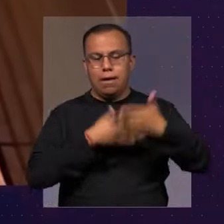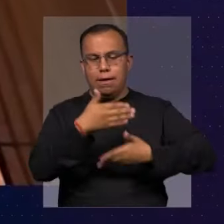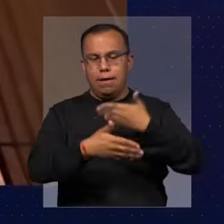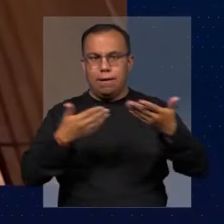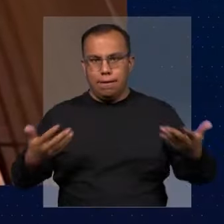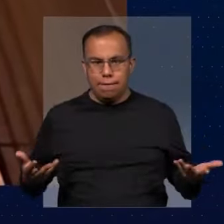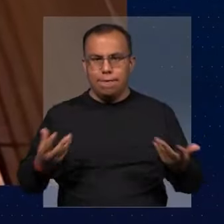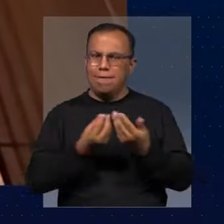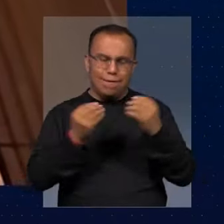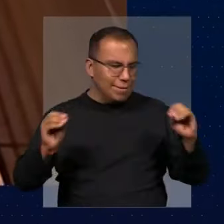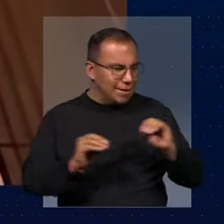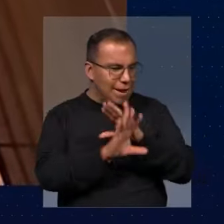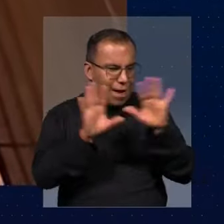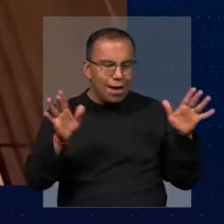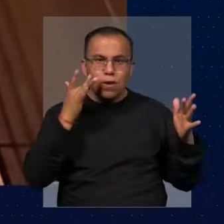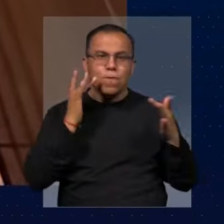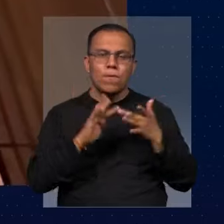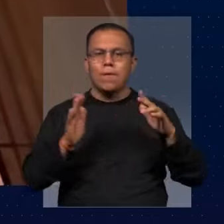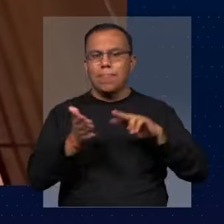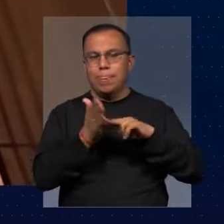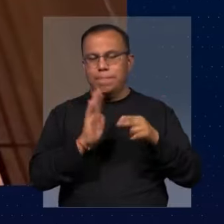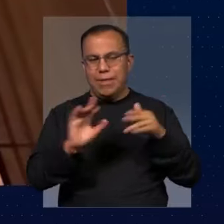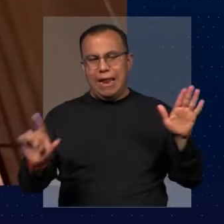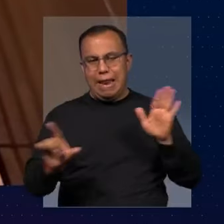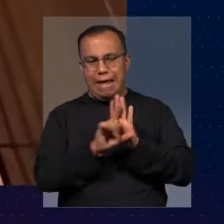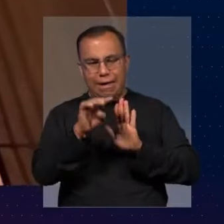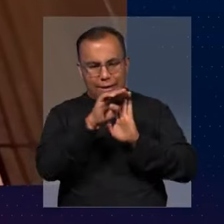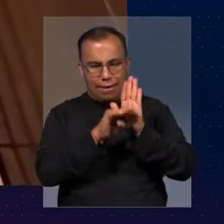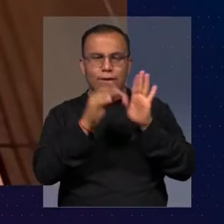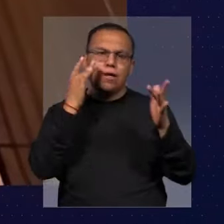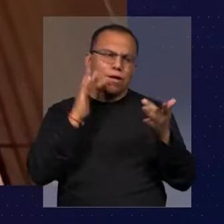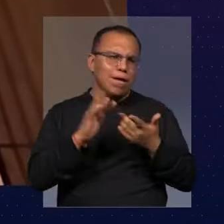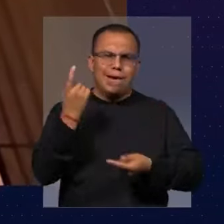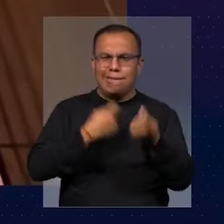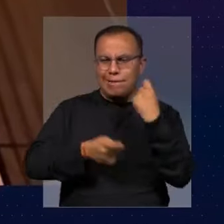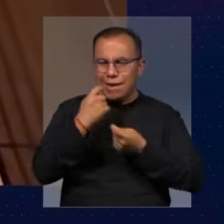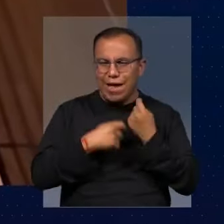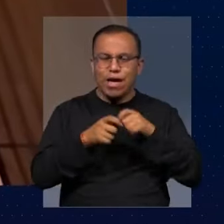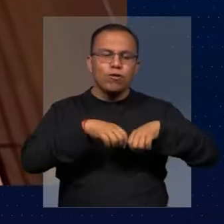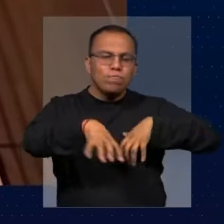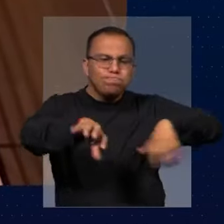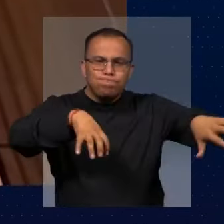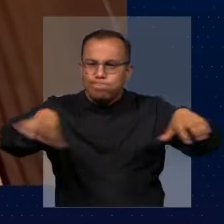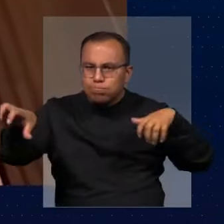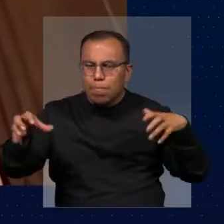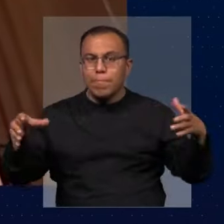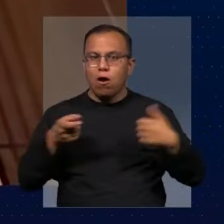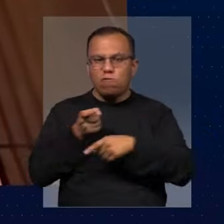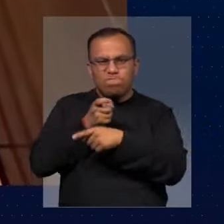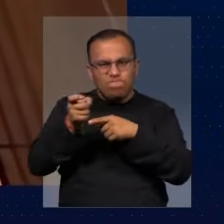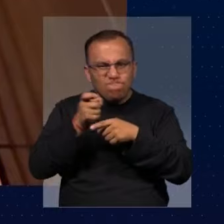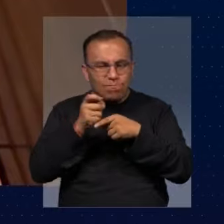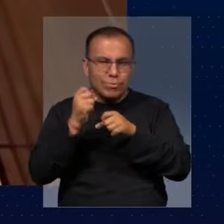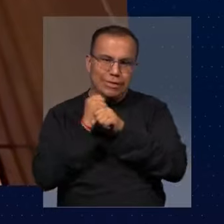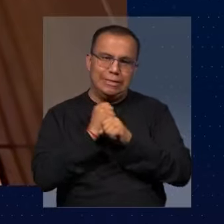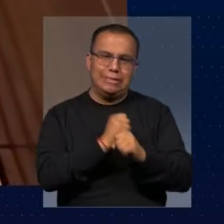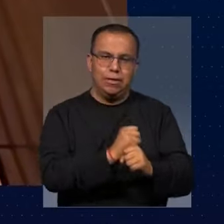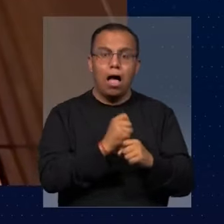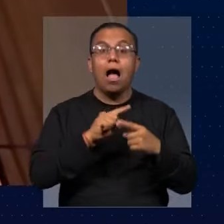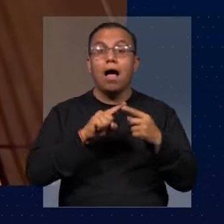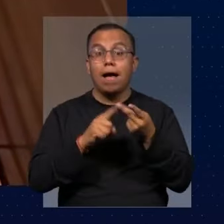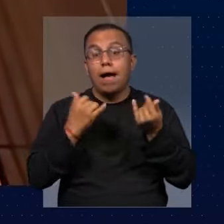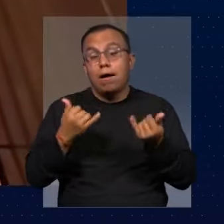dejar en claro que esto en absoluto significa la legalidad del microtráfico, del expendio, del hecho de inducir al consumo. Es simplemente